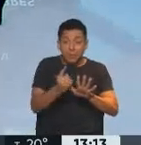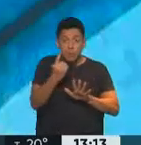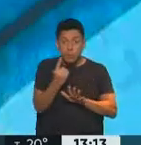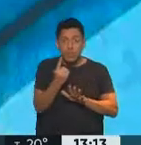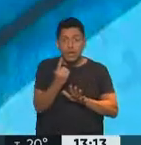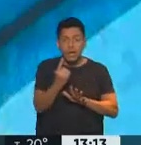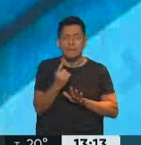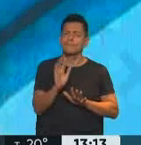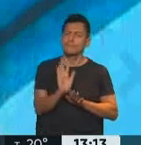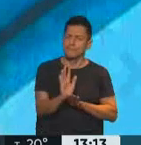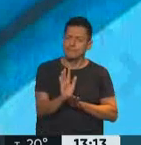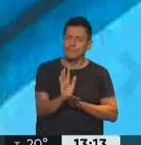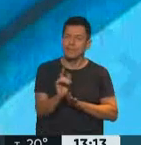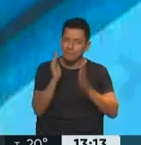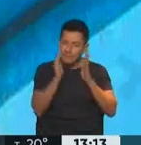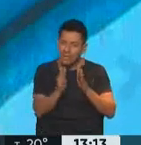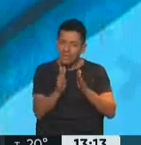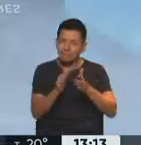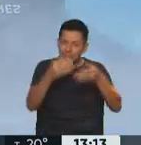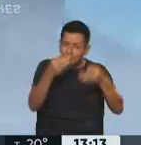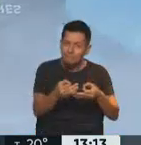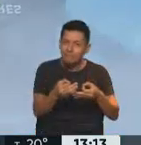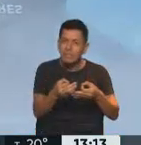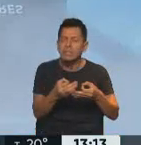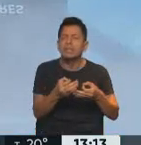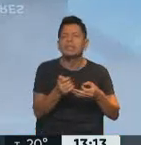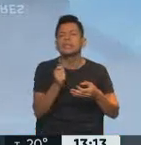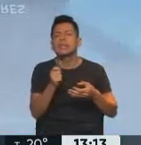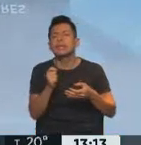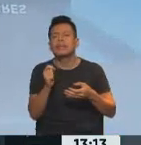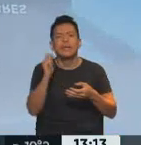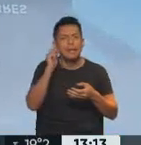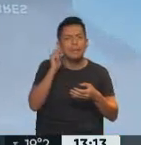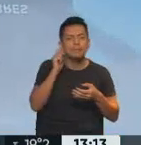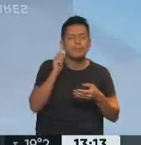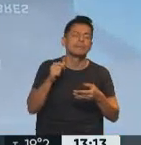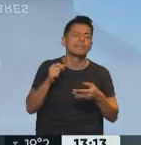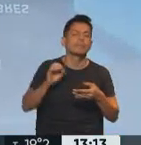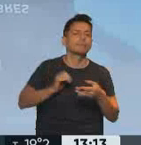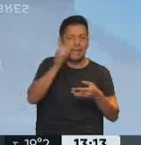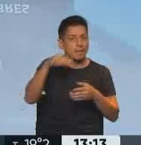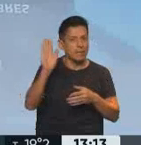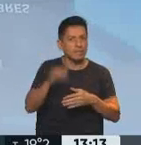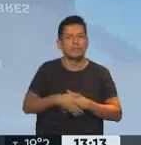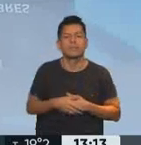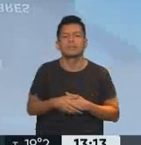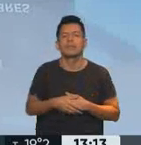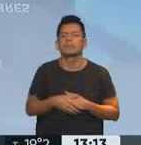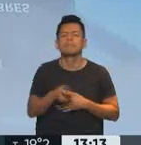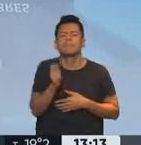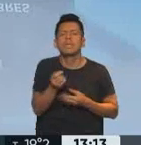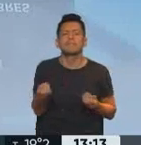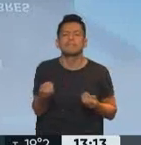este ahora a revisar quienes tienen más de 20 años vamos a enviar el otro extremo quienes